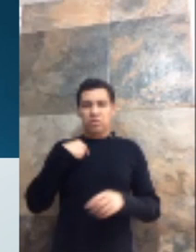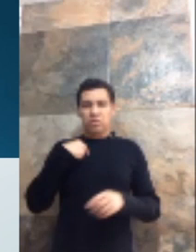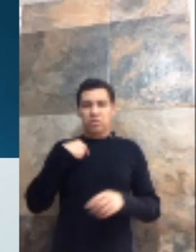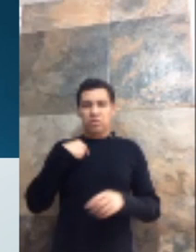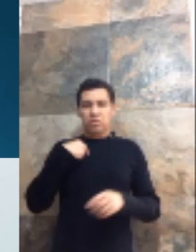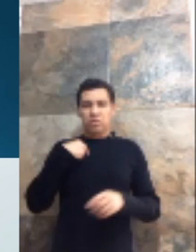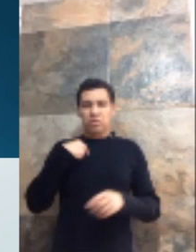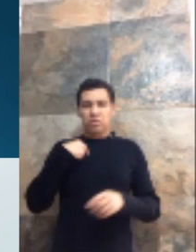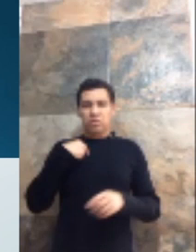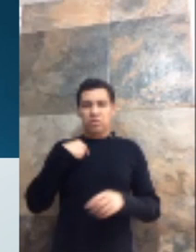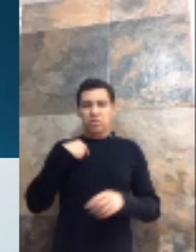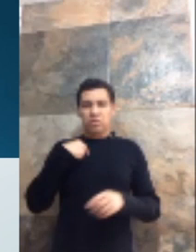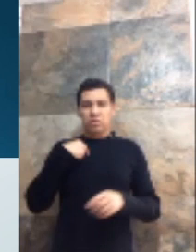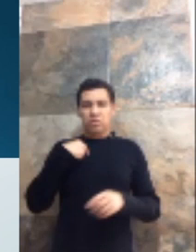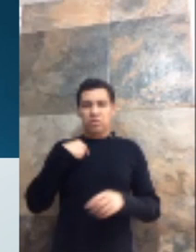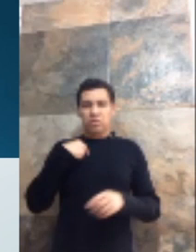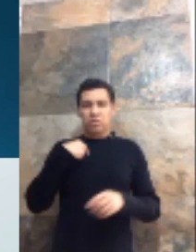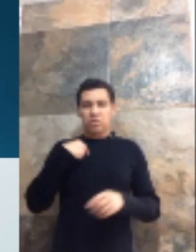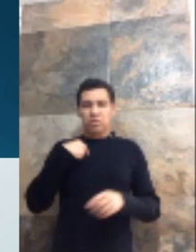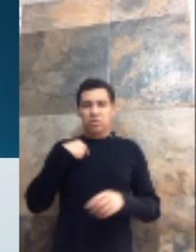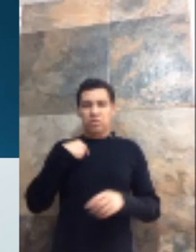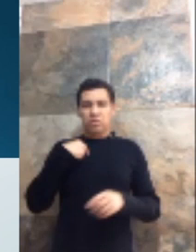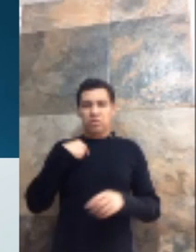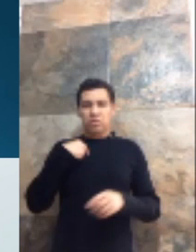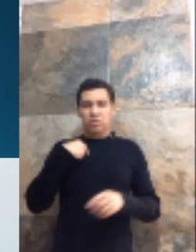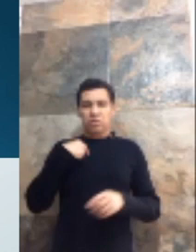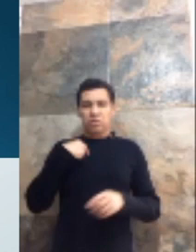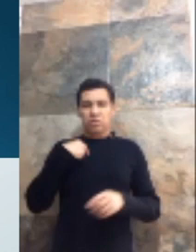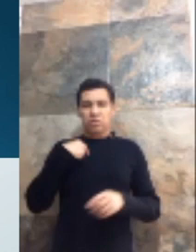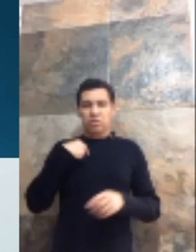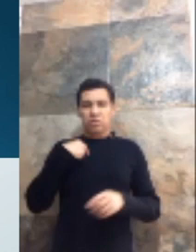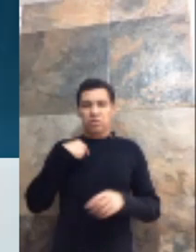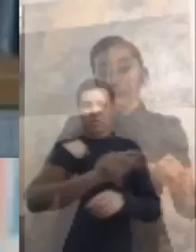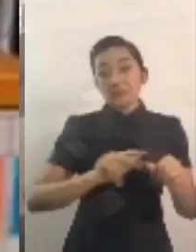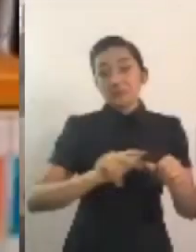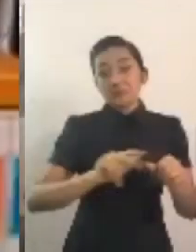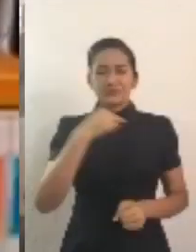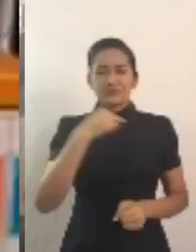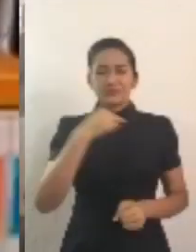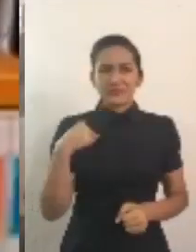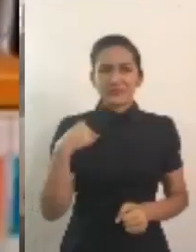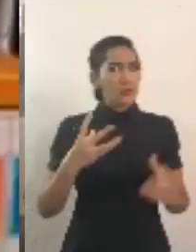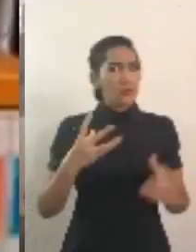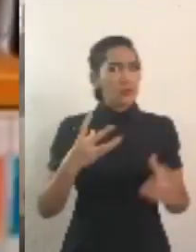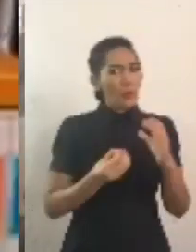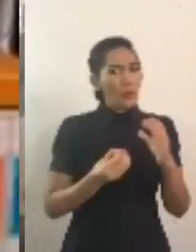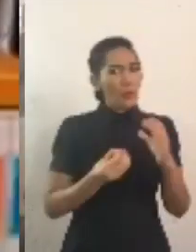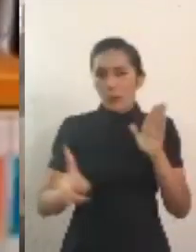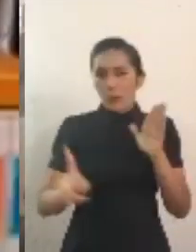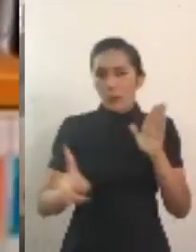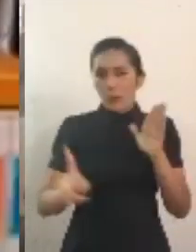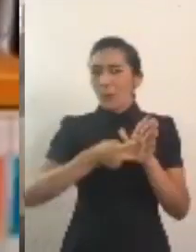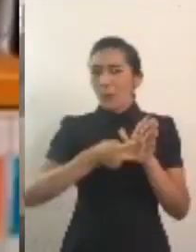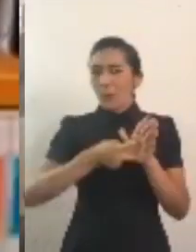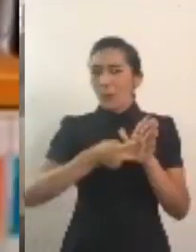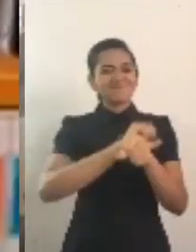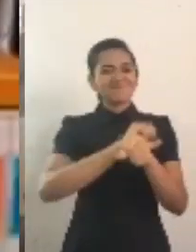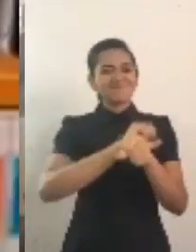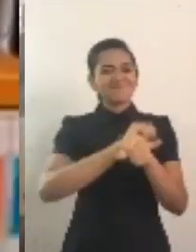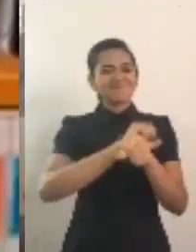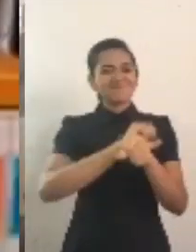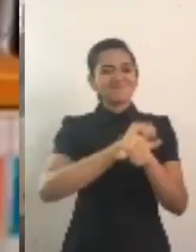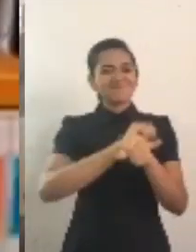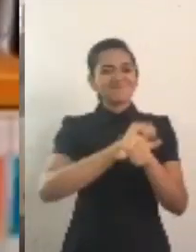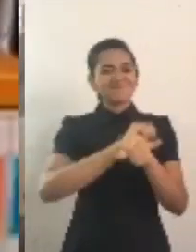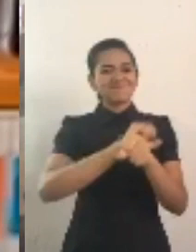otros. ¿Qué es lo bueno que debemos sacar de regresar a la normalidad? Lo primero que yo diría es, no hay